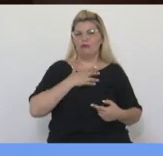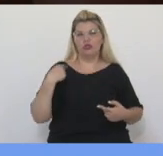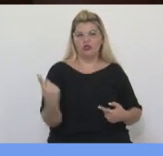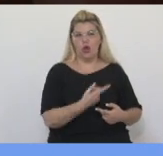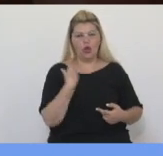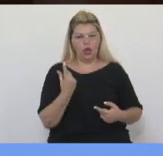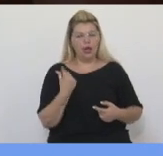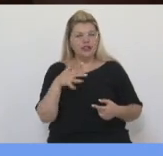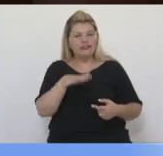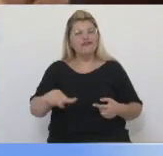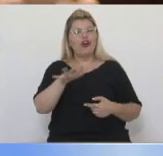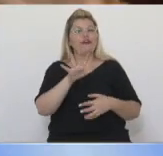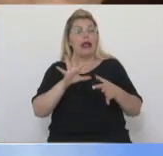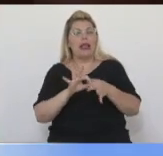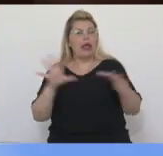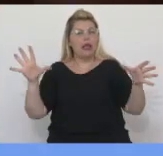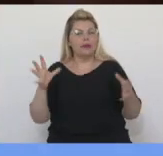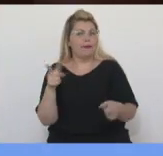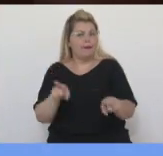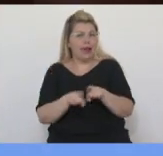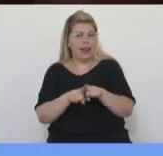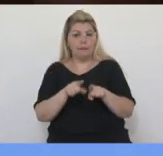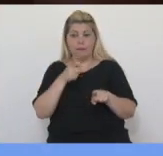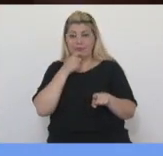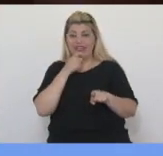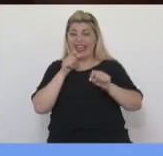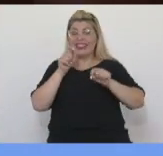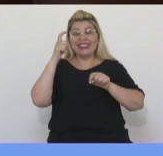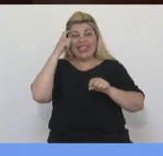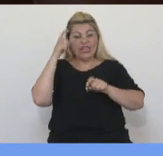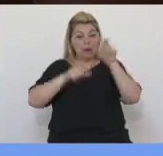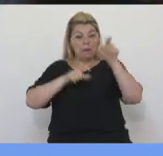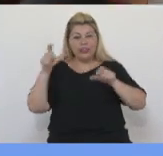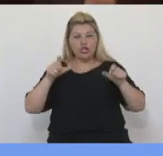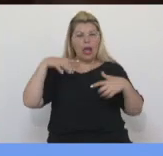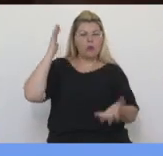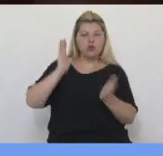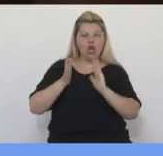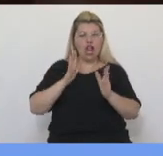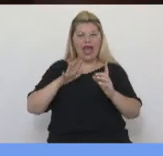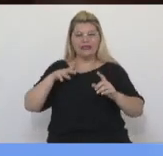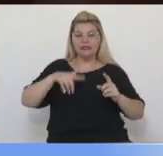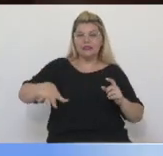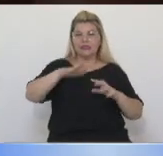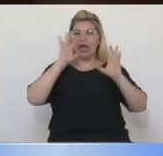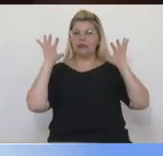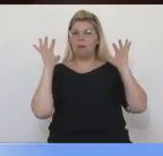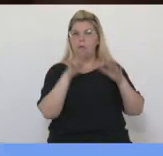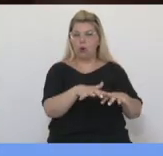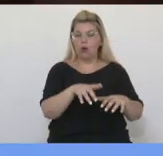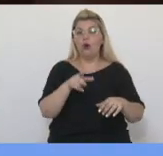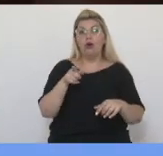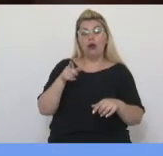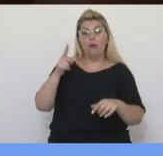zonas liberadas cuando 10 personas violentas atacan el municipio la policía corta el tráfico